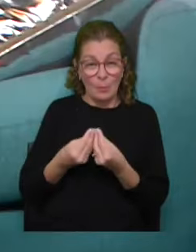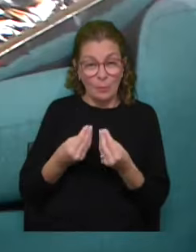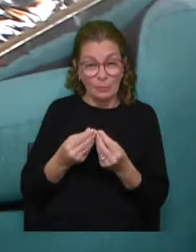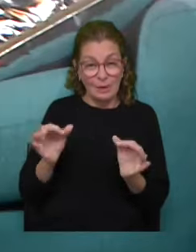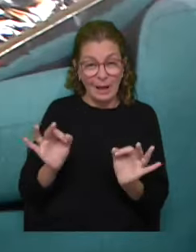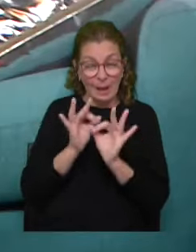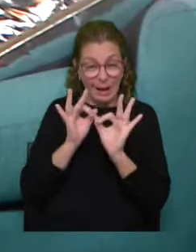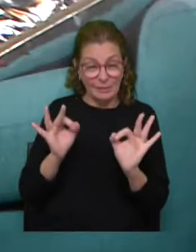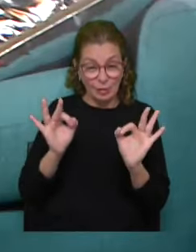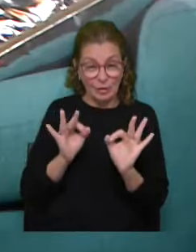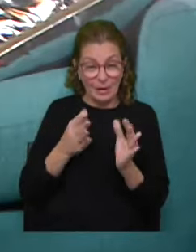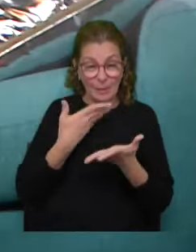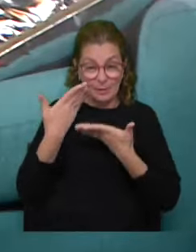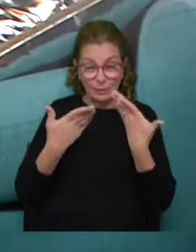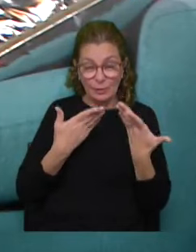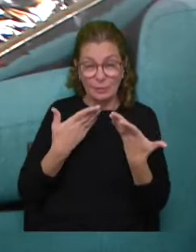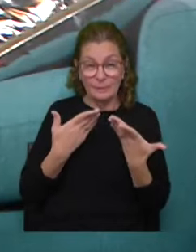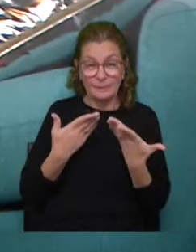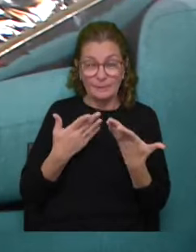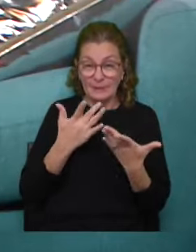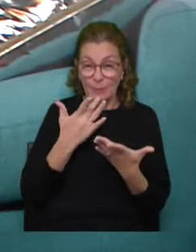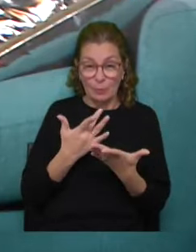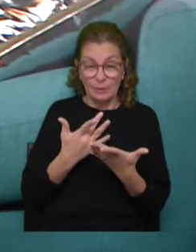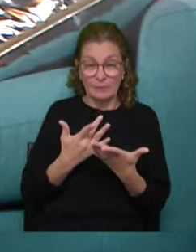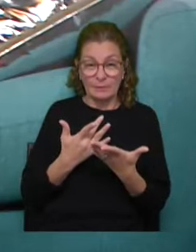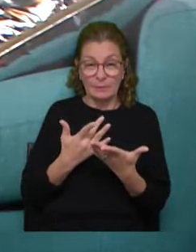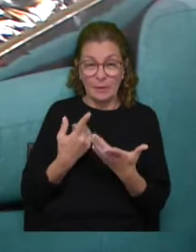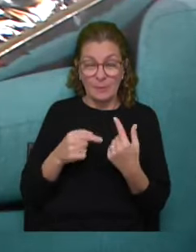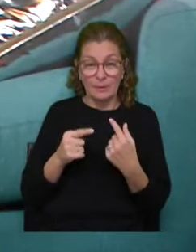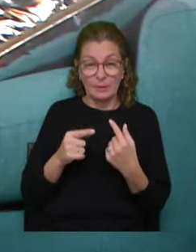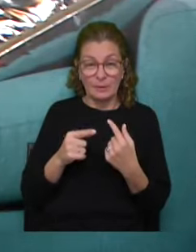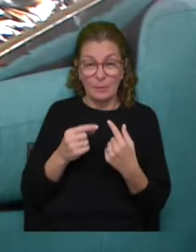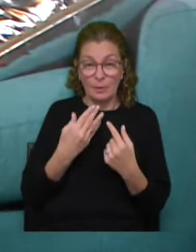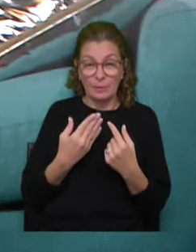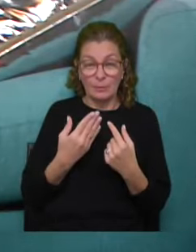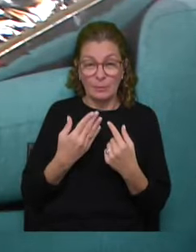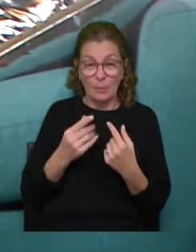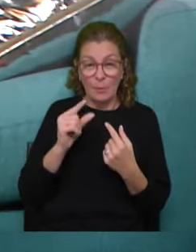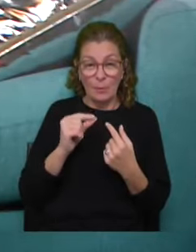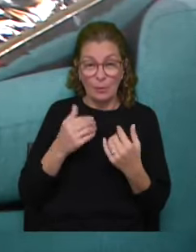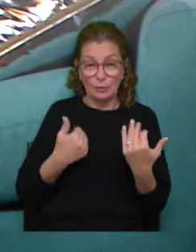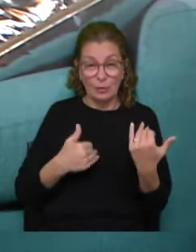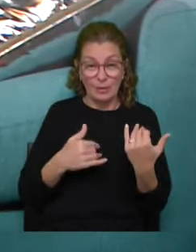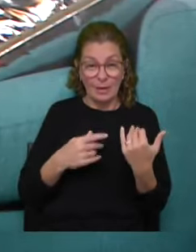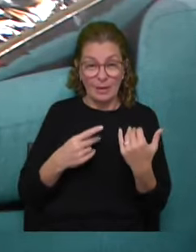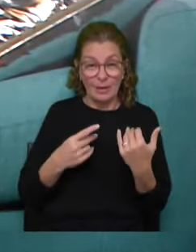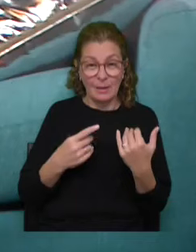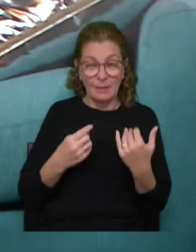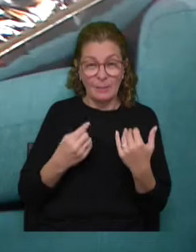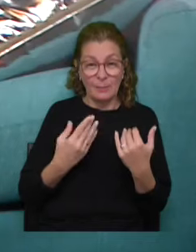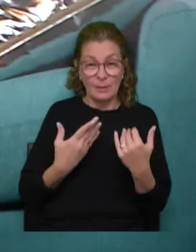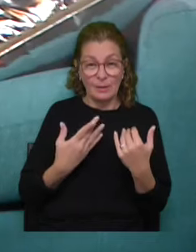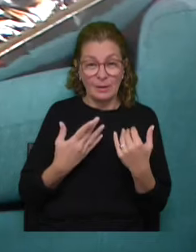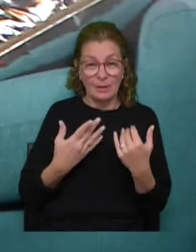canciones que son hermosas, pero que son muy poco tocadas en vivo.